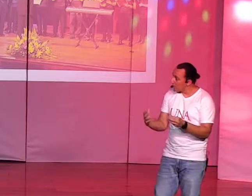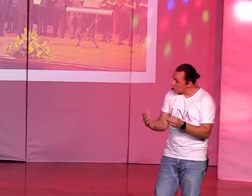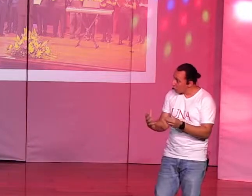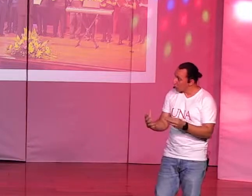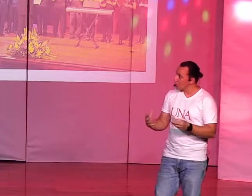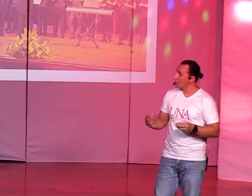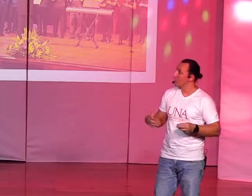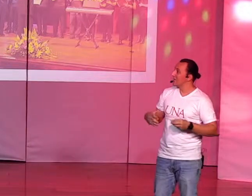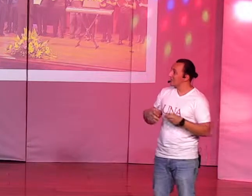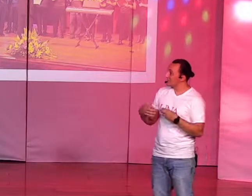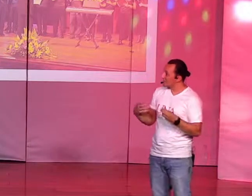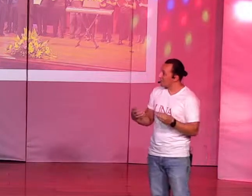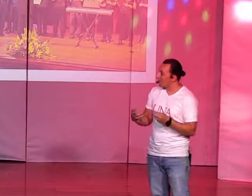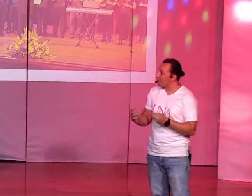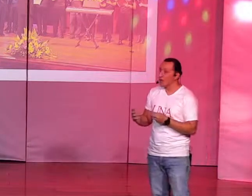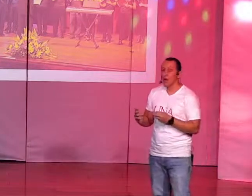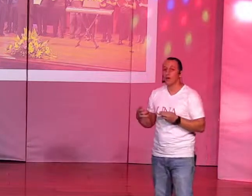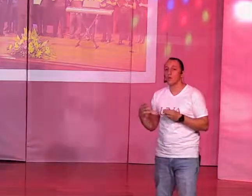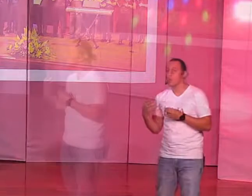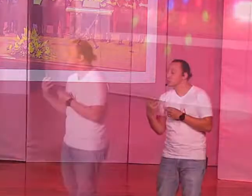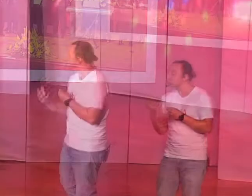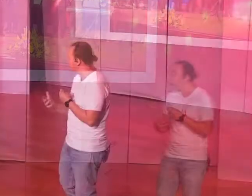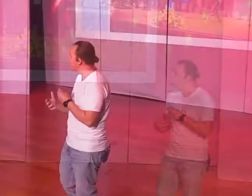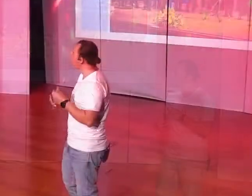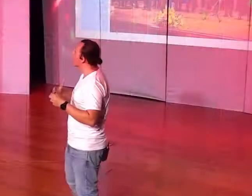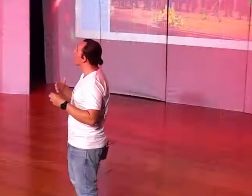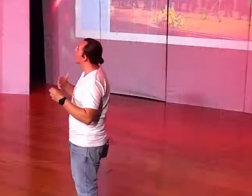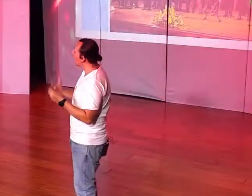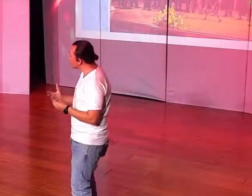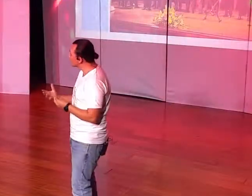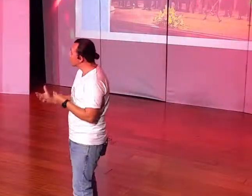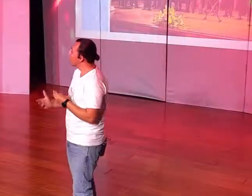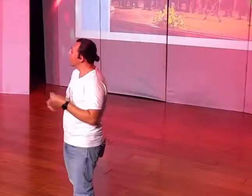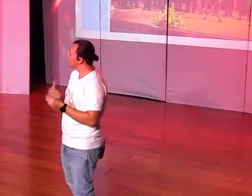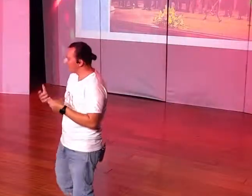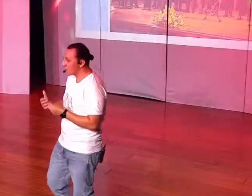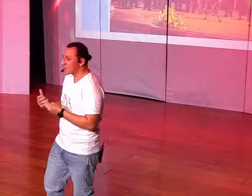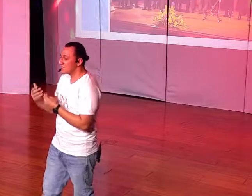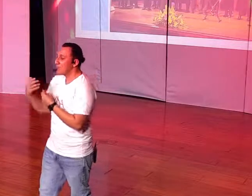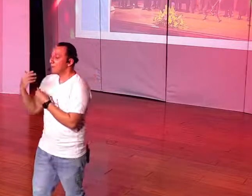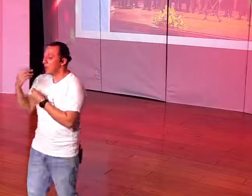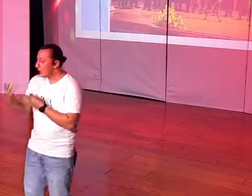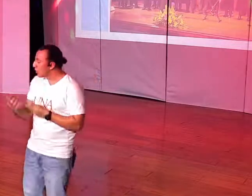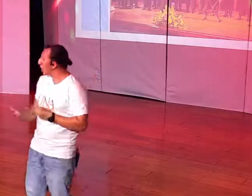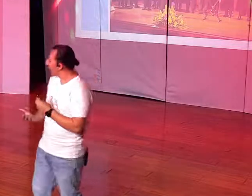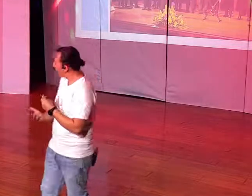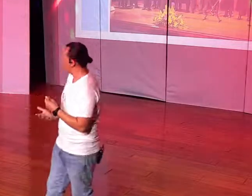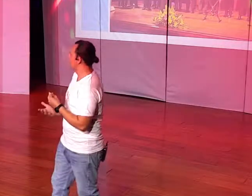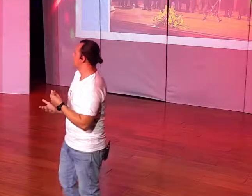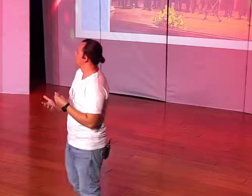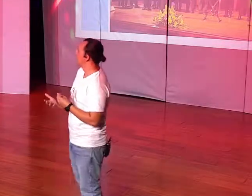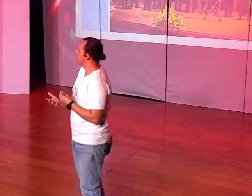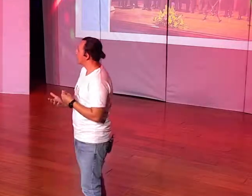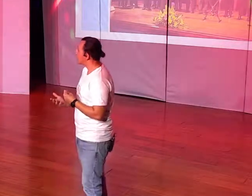una comisión, uh-huh, interdisciplinaria que le va a ayudar a usted con apoyos, okay, y herramientas para lograr,